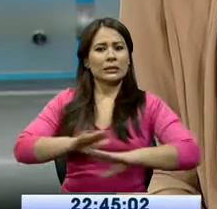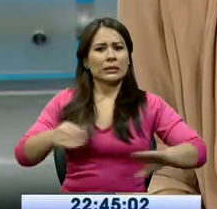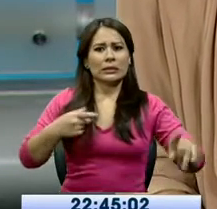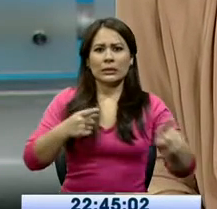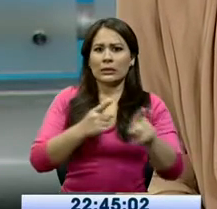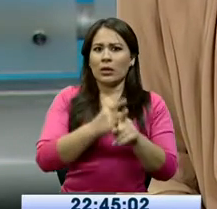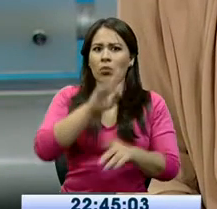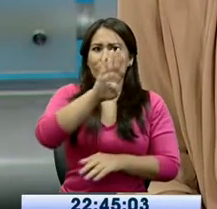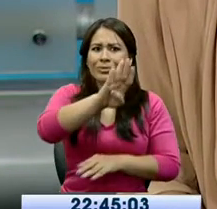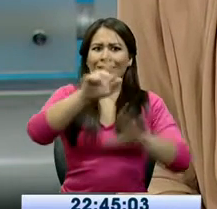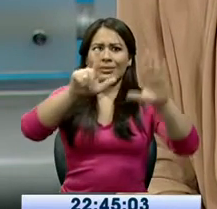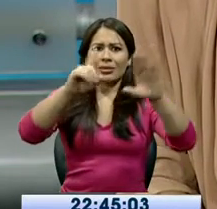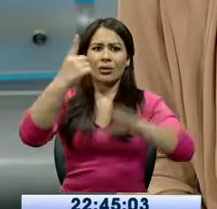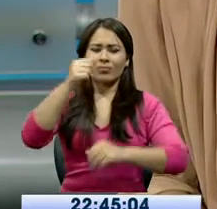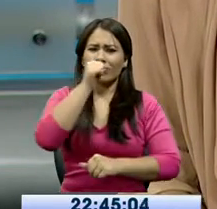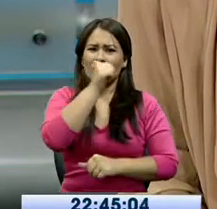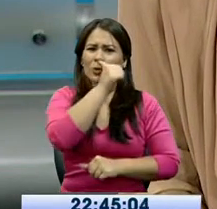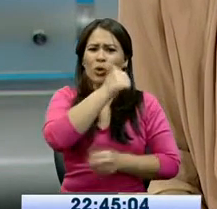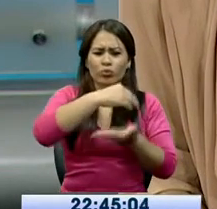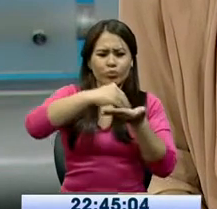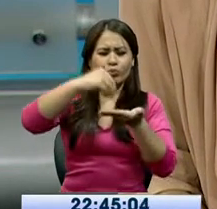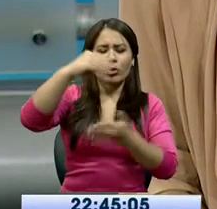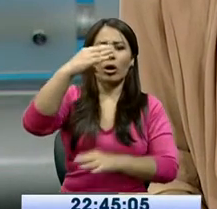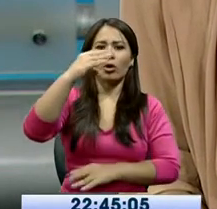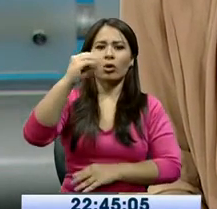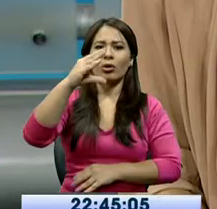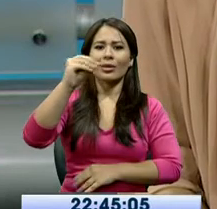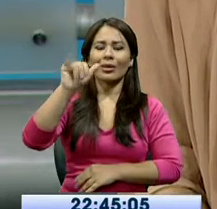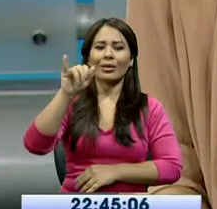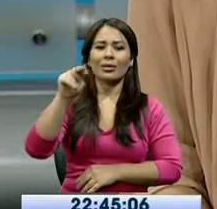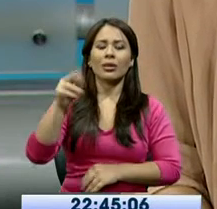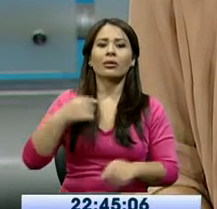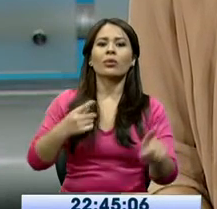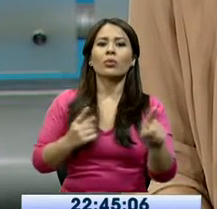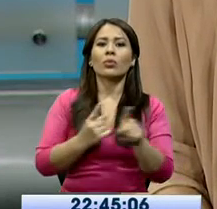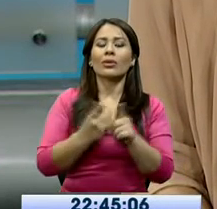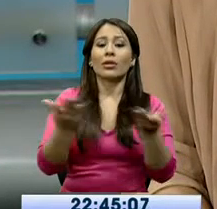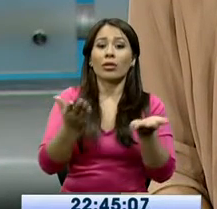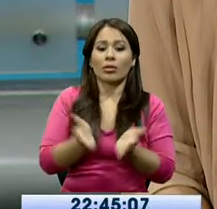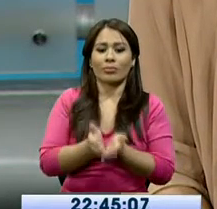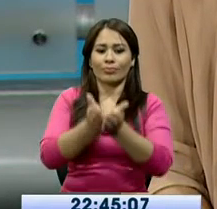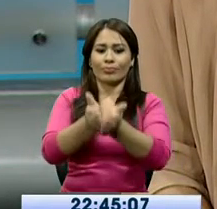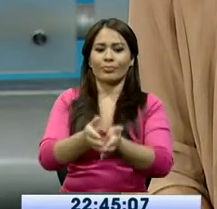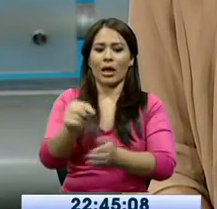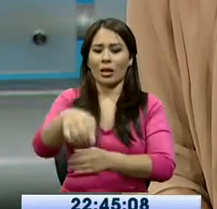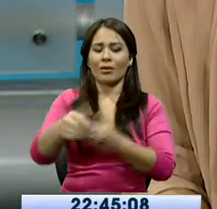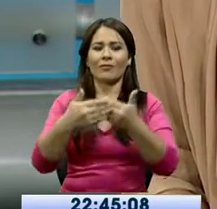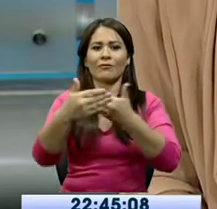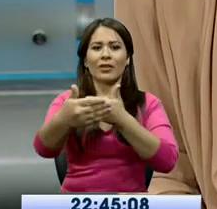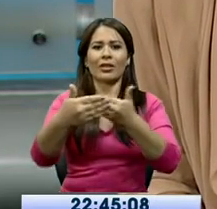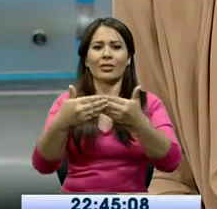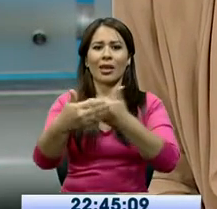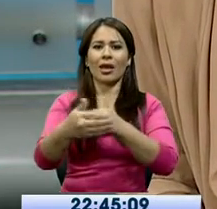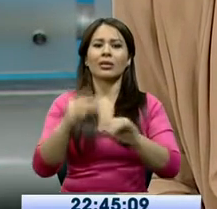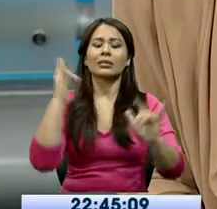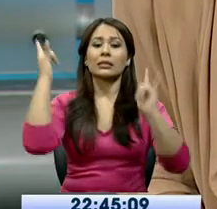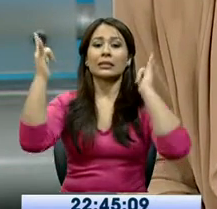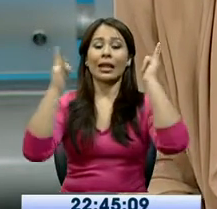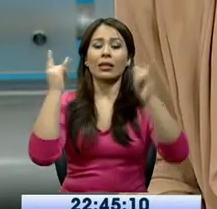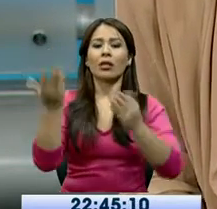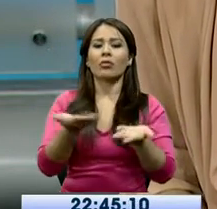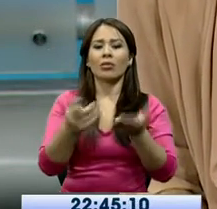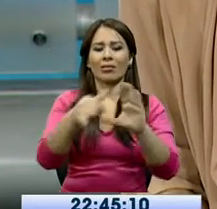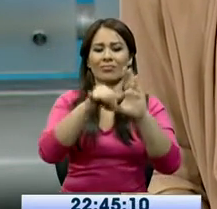471 paquetes de clorhidrato de cocaína fueron incautados en alta mar frente a las costas del cantón Salinas, en la provincia de